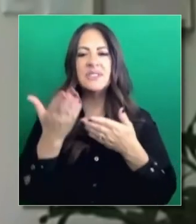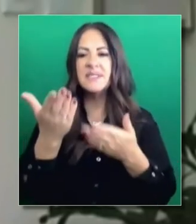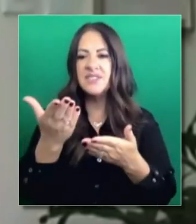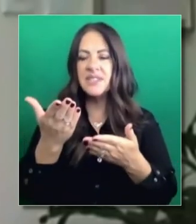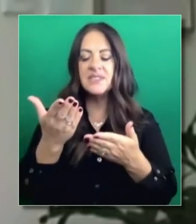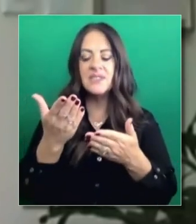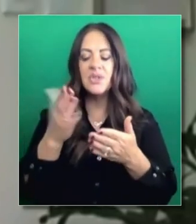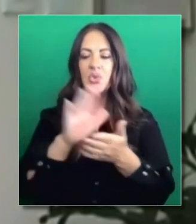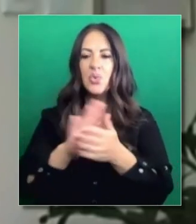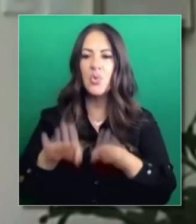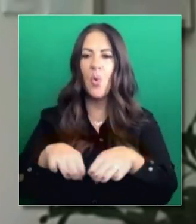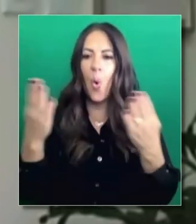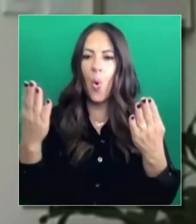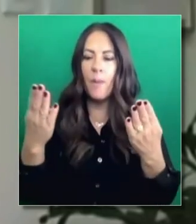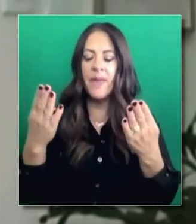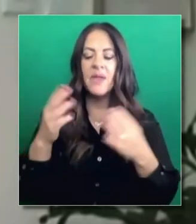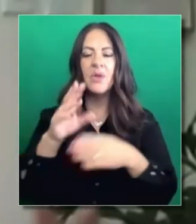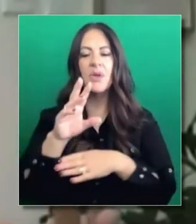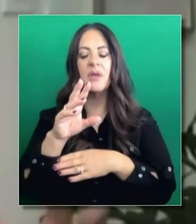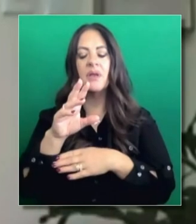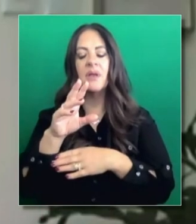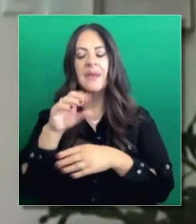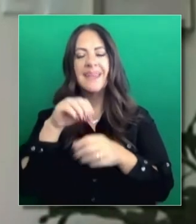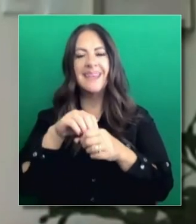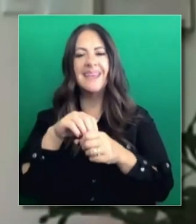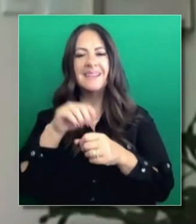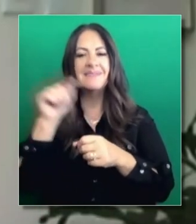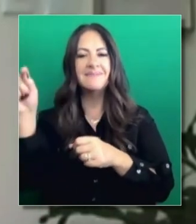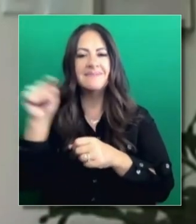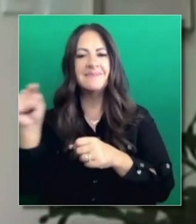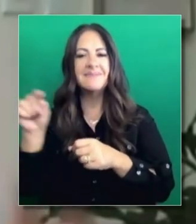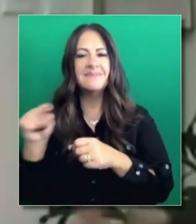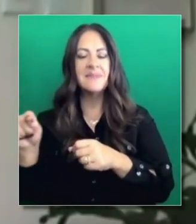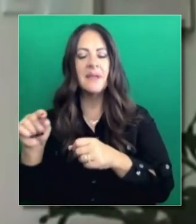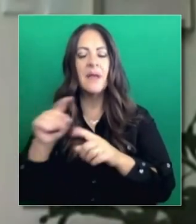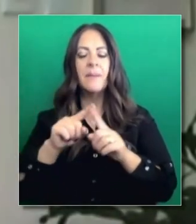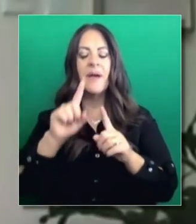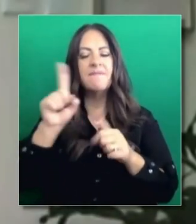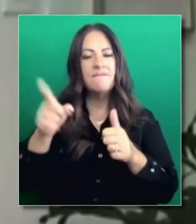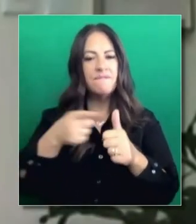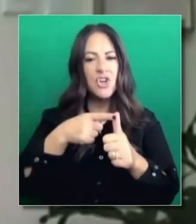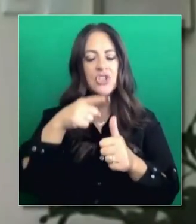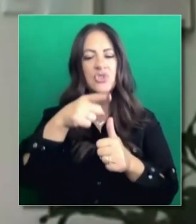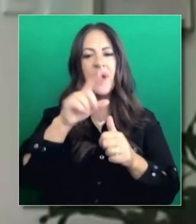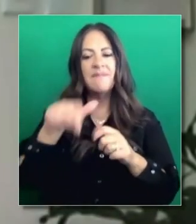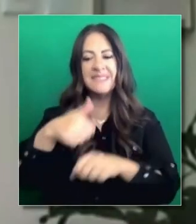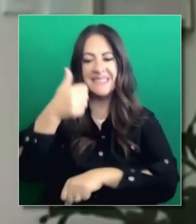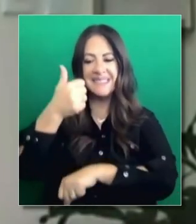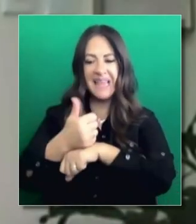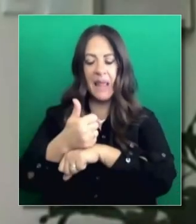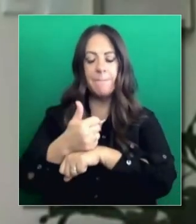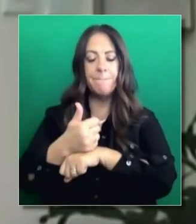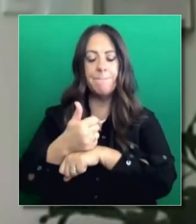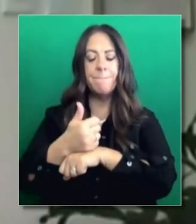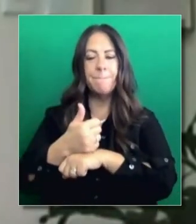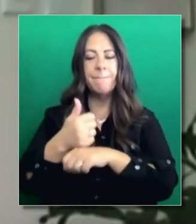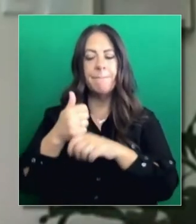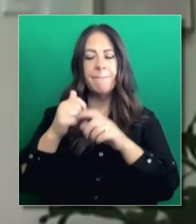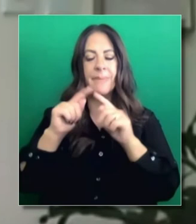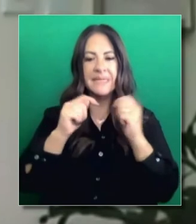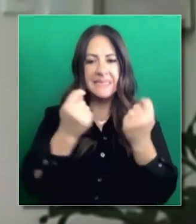reapertura de escuelas que no se han abierto en esos sitios, por el hecho que cuando hay estrategias